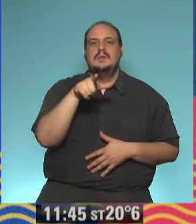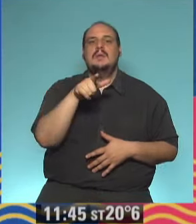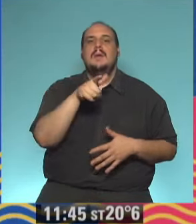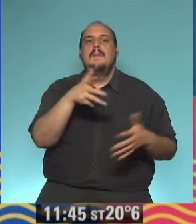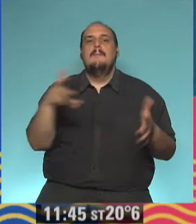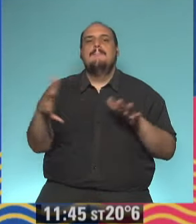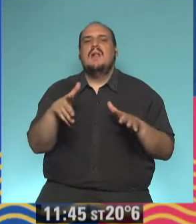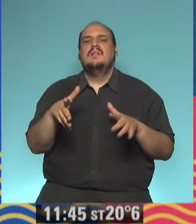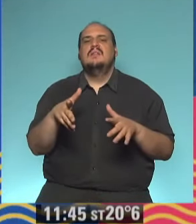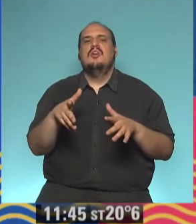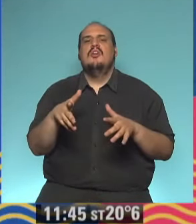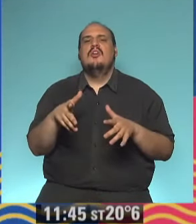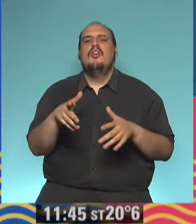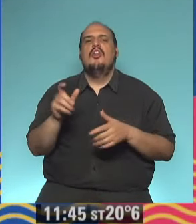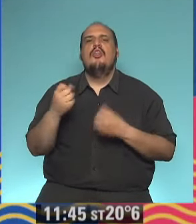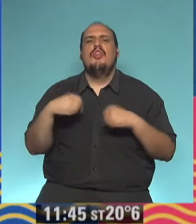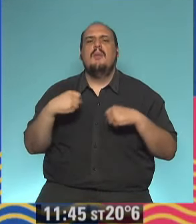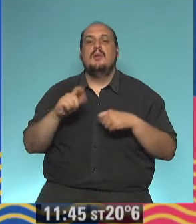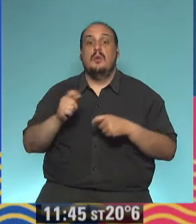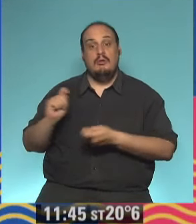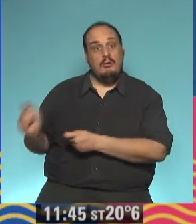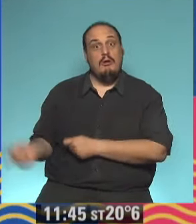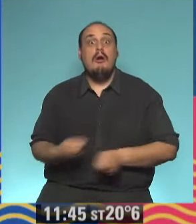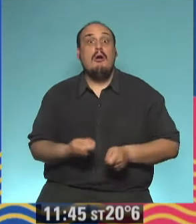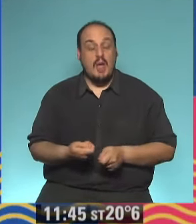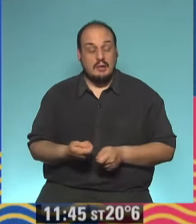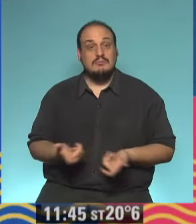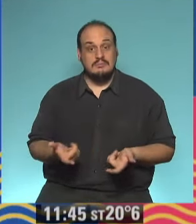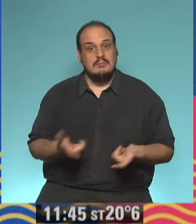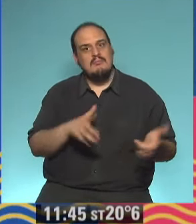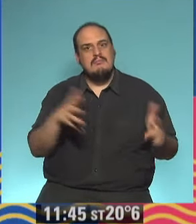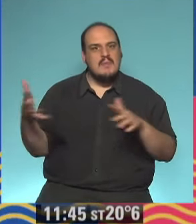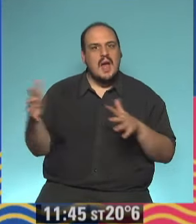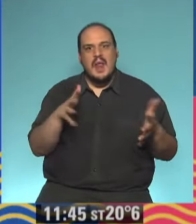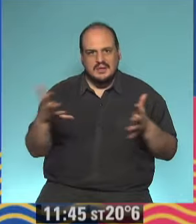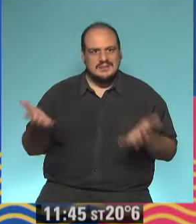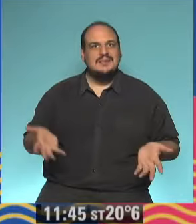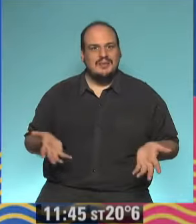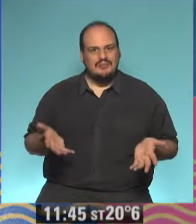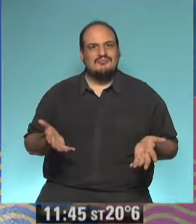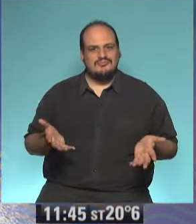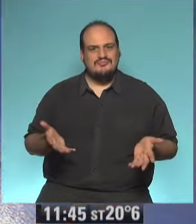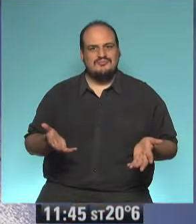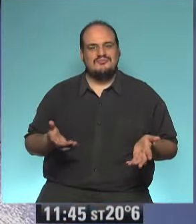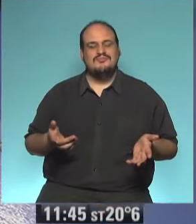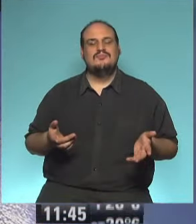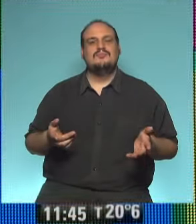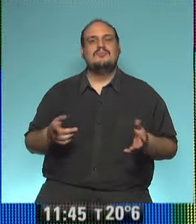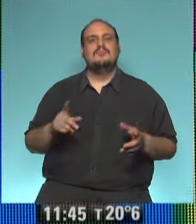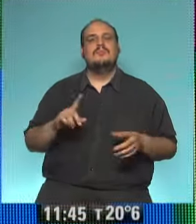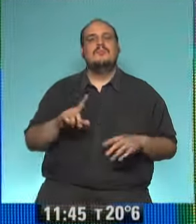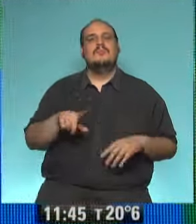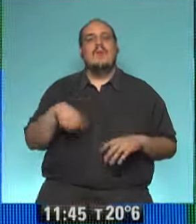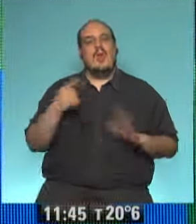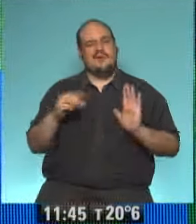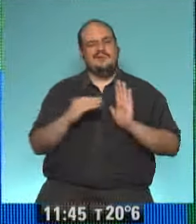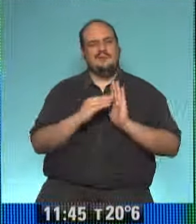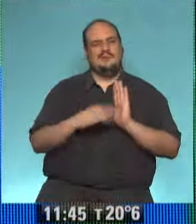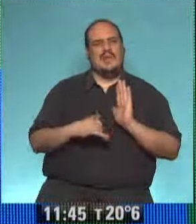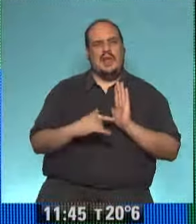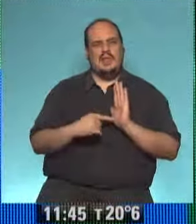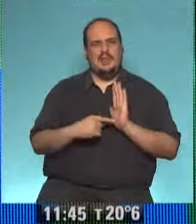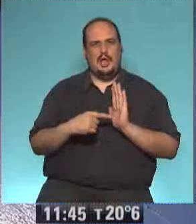qué deporte. Mira, al hockey. ¿No? Sí. Mirá, claro. Y tengo acá algo, un comentario, un